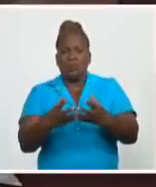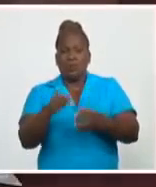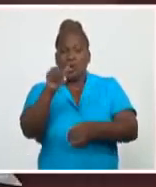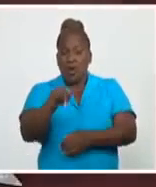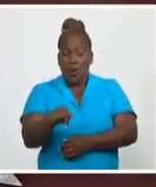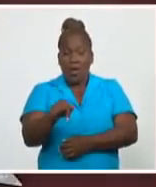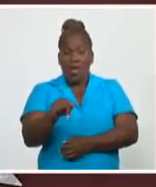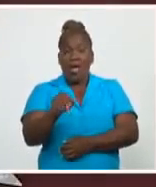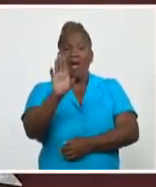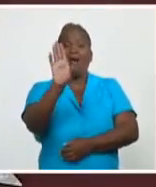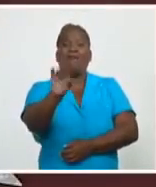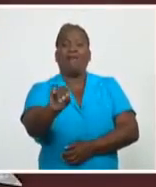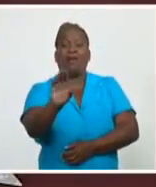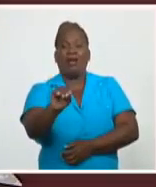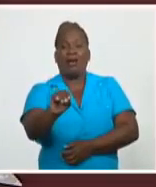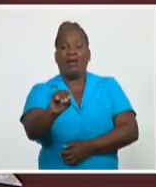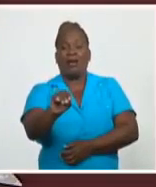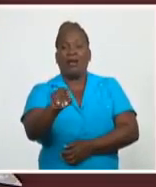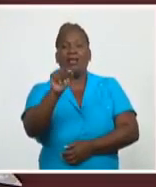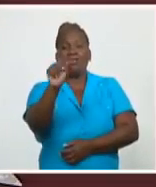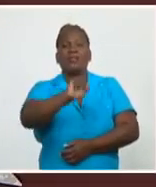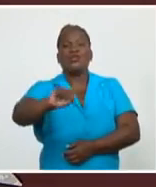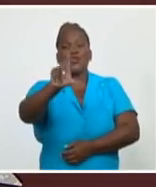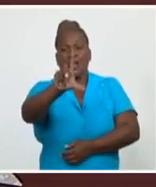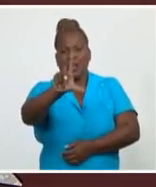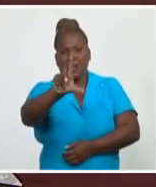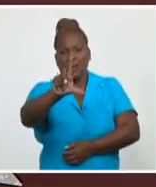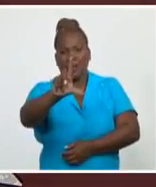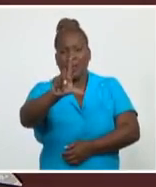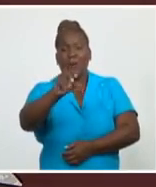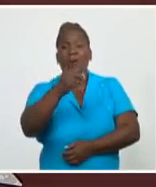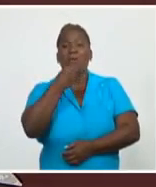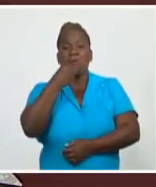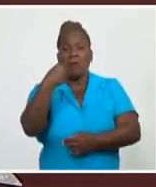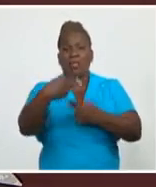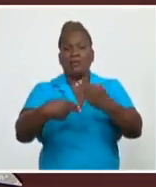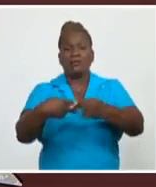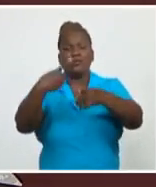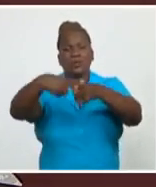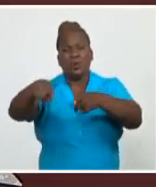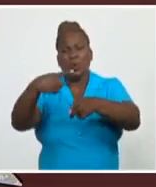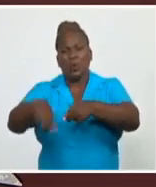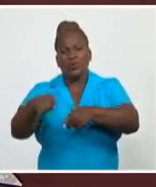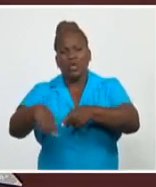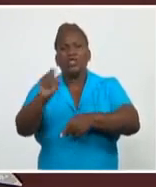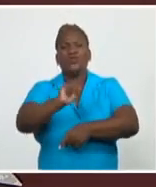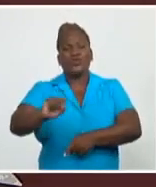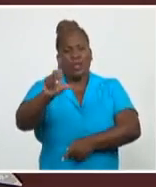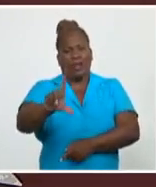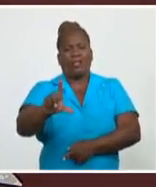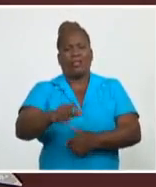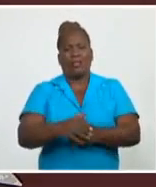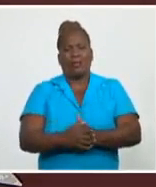hablar de socialismo y puede hacer cosas socialistas.